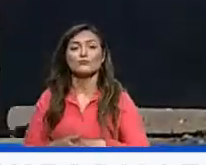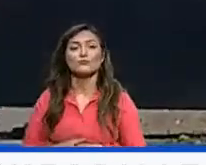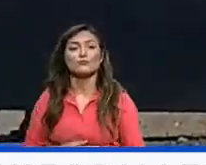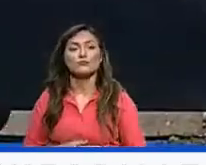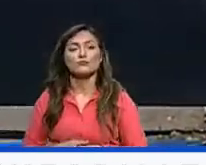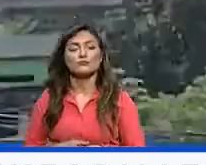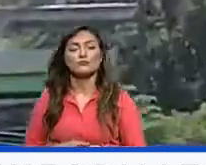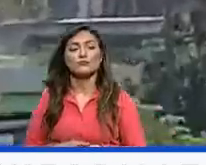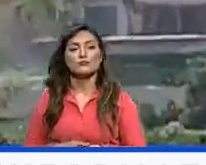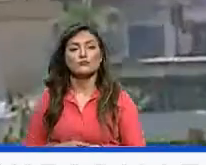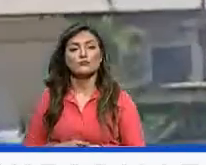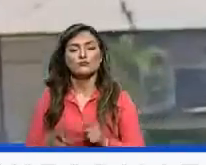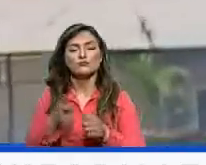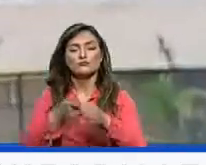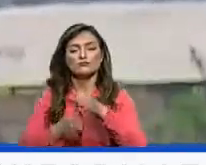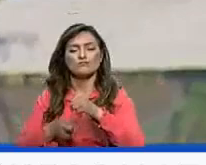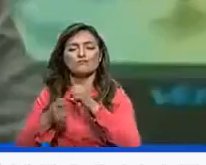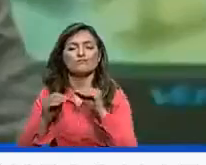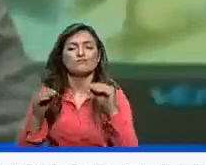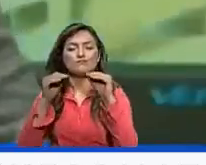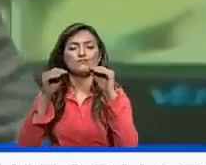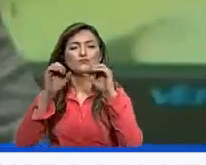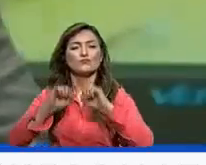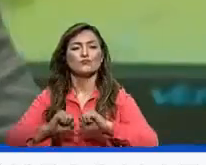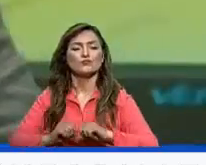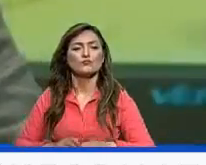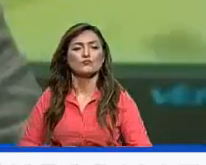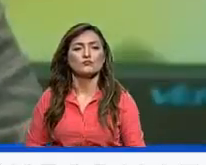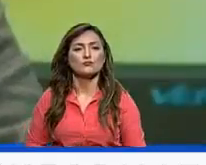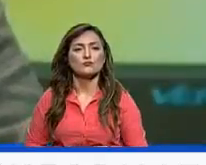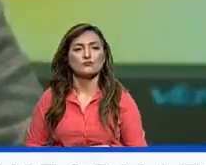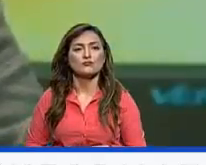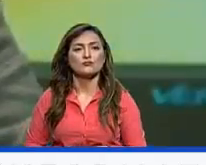y que la cifra de asesinados puede aumentar.